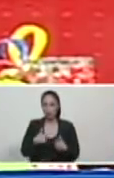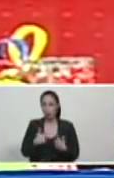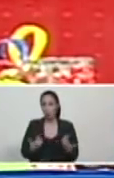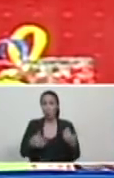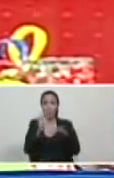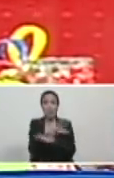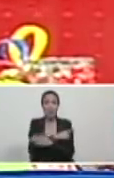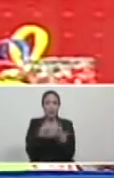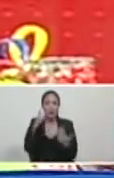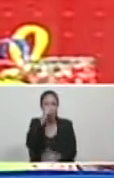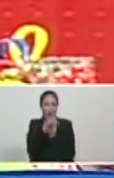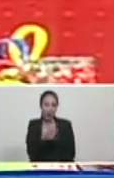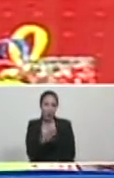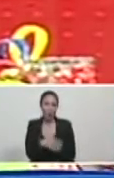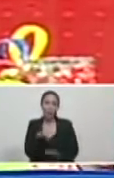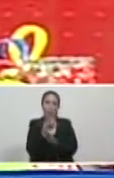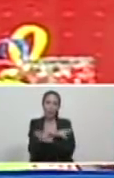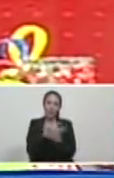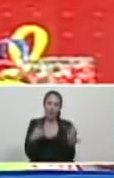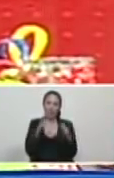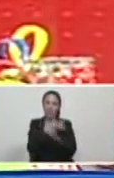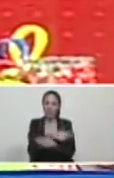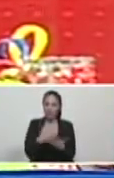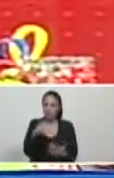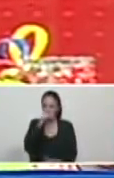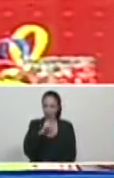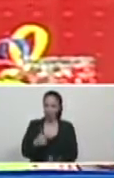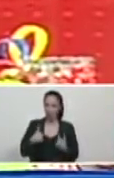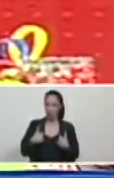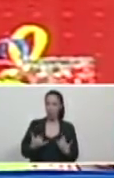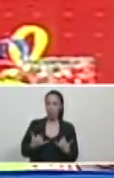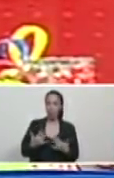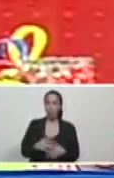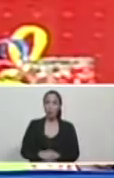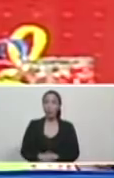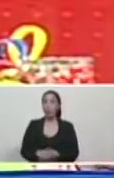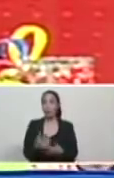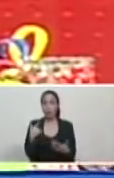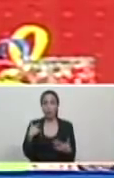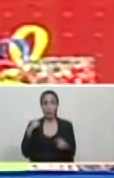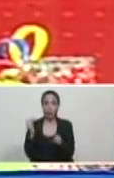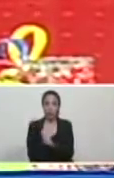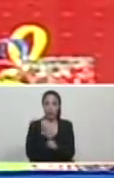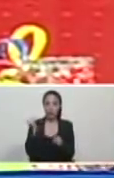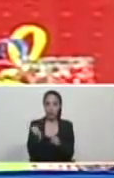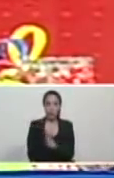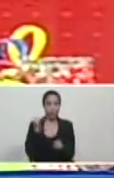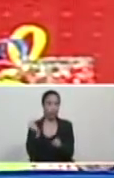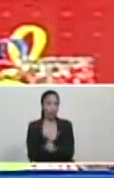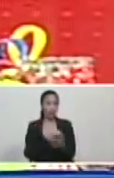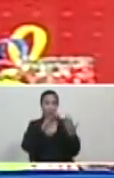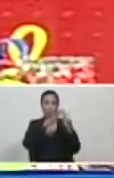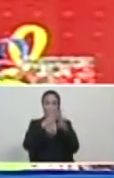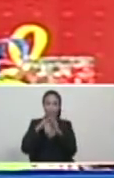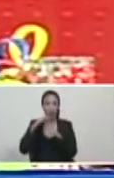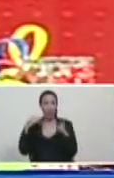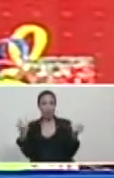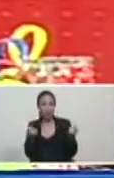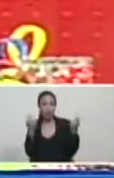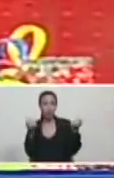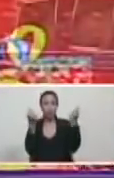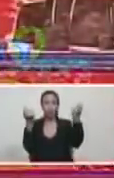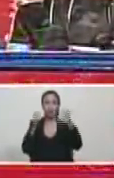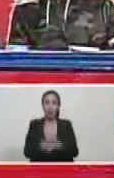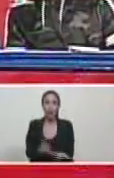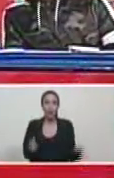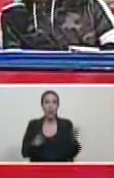16 años, 17, 18, y ya hacíamos nuestro trabajo en los barrios, en el Valle,